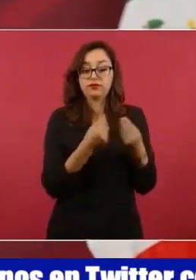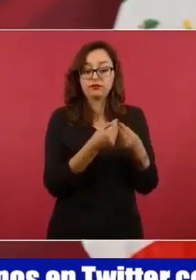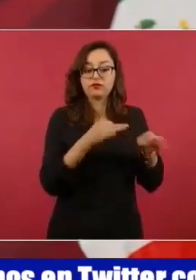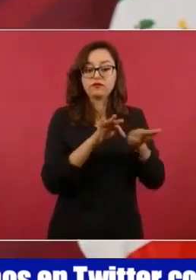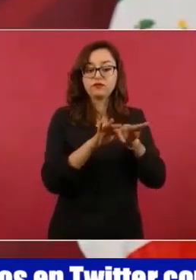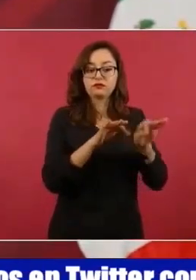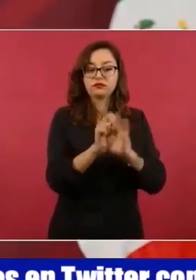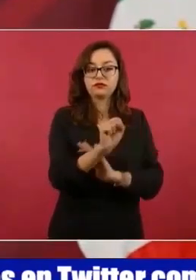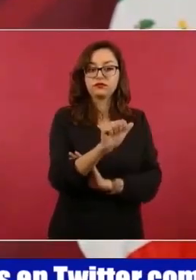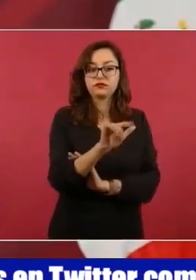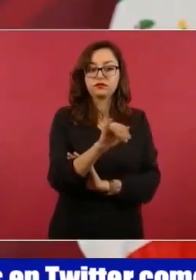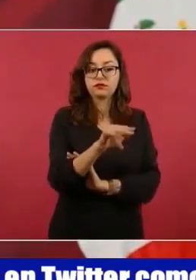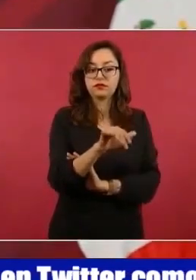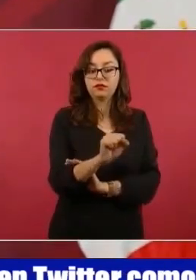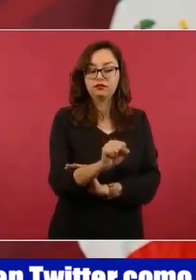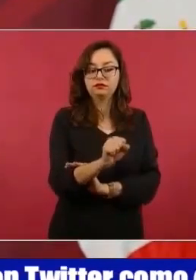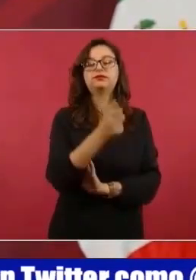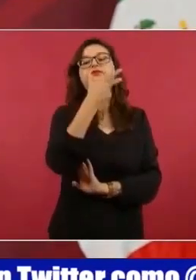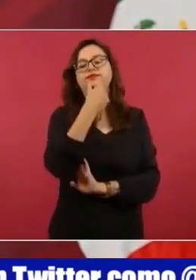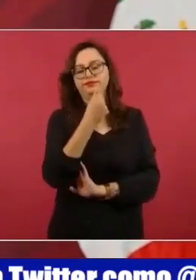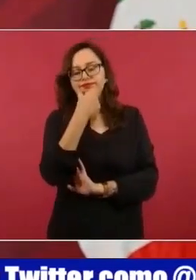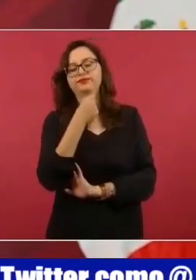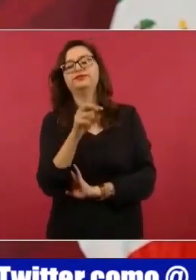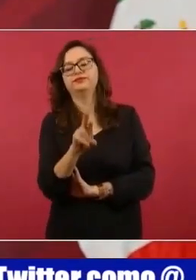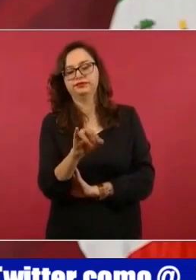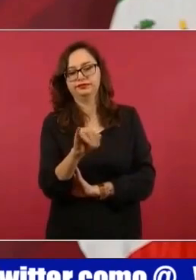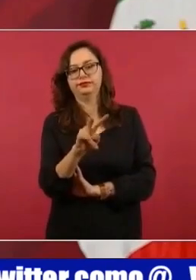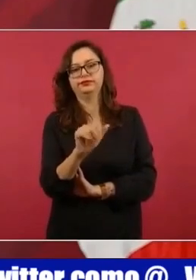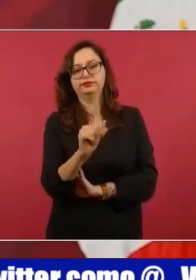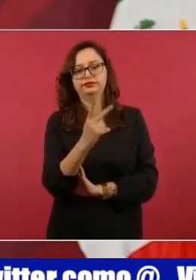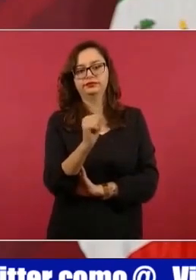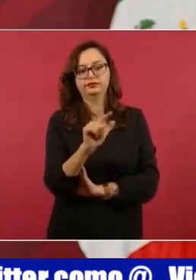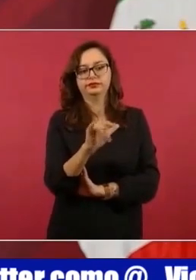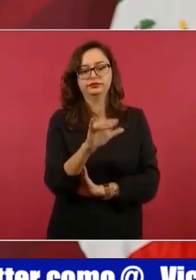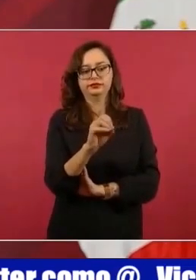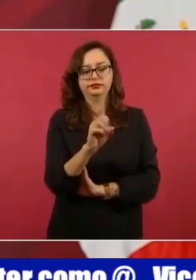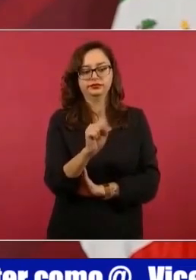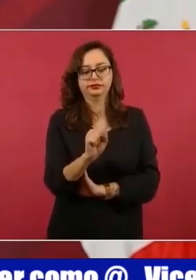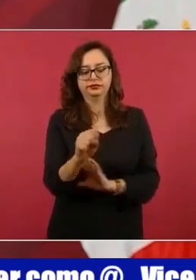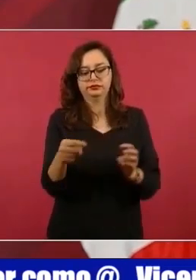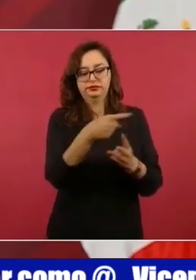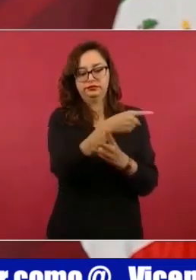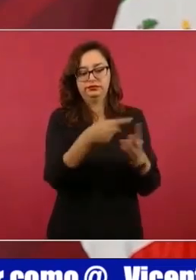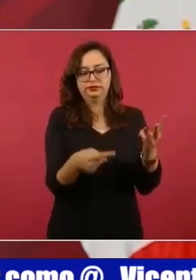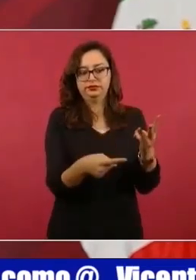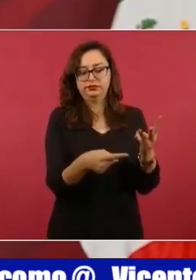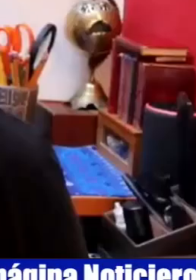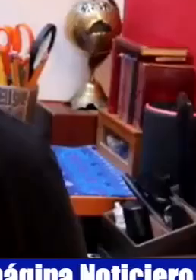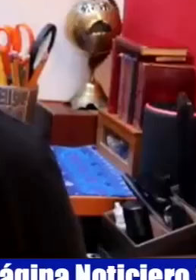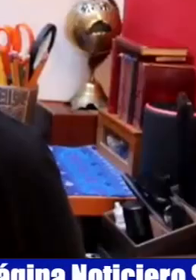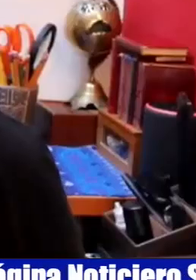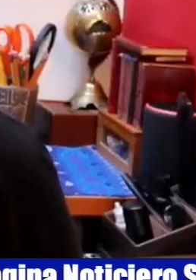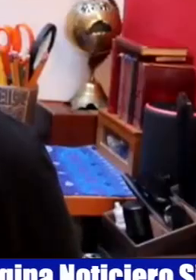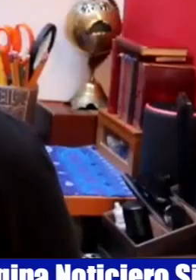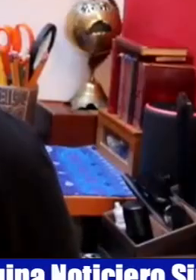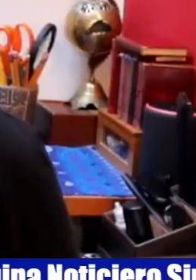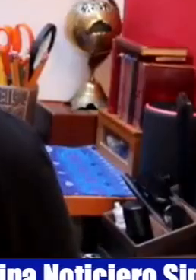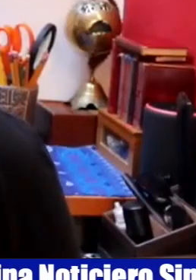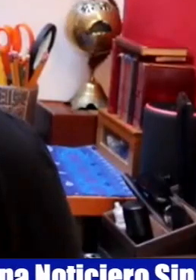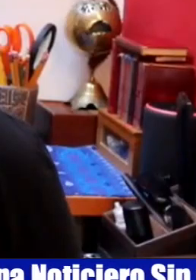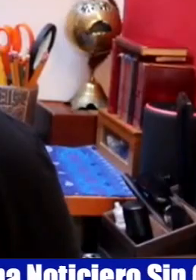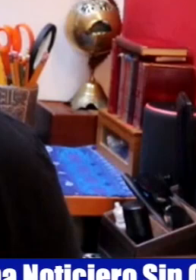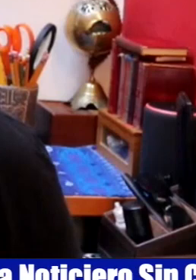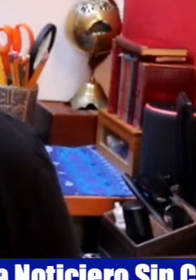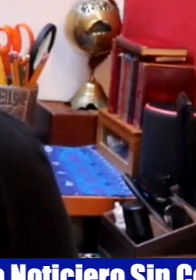del 60%, si nos atenemos a la encuesta, por ejemplo, de Reforma, es algo realmente significativo. Y a